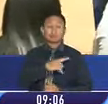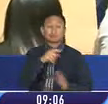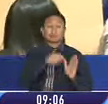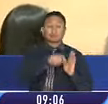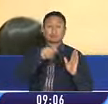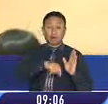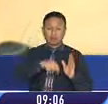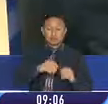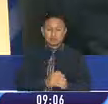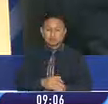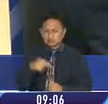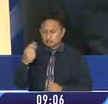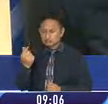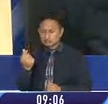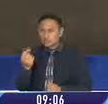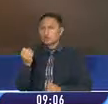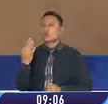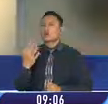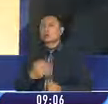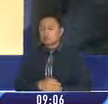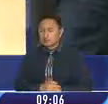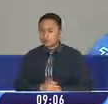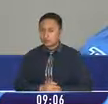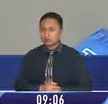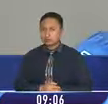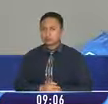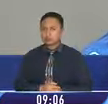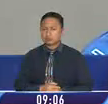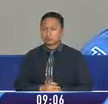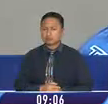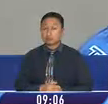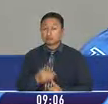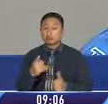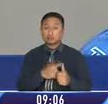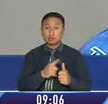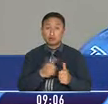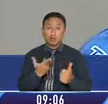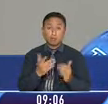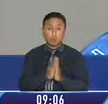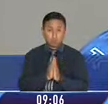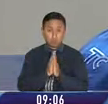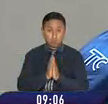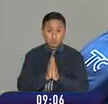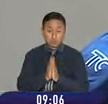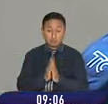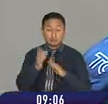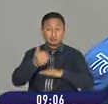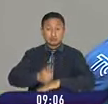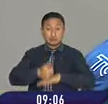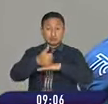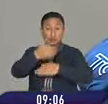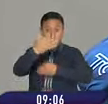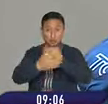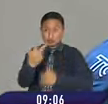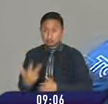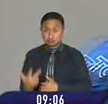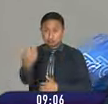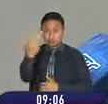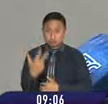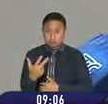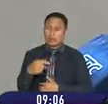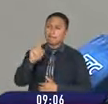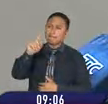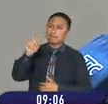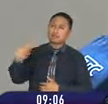el monto exacto por enriquecimiento ilícito. La primera acción es pedirle justamente al tribunal penal